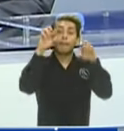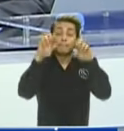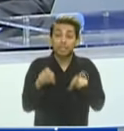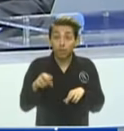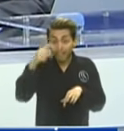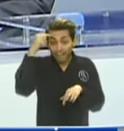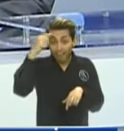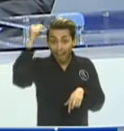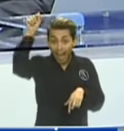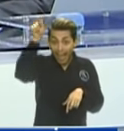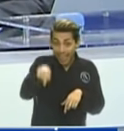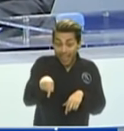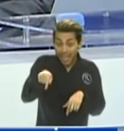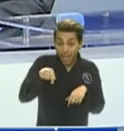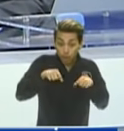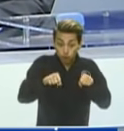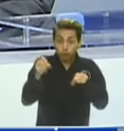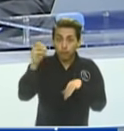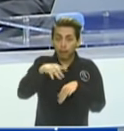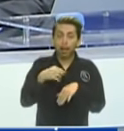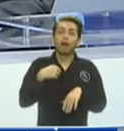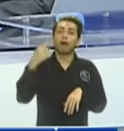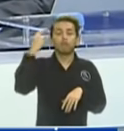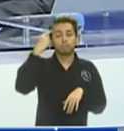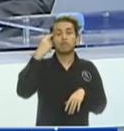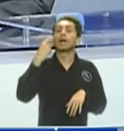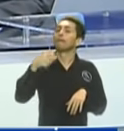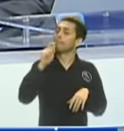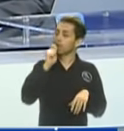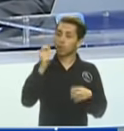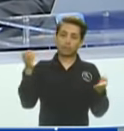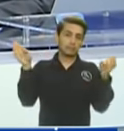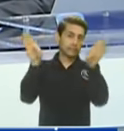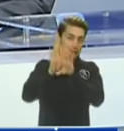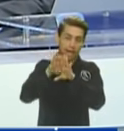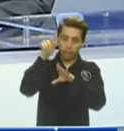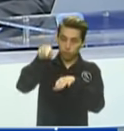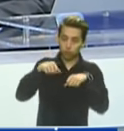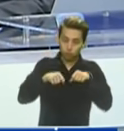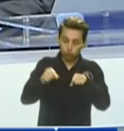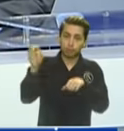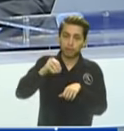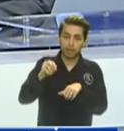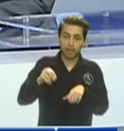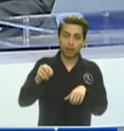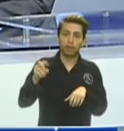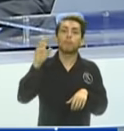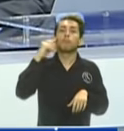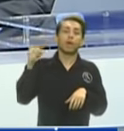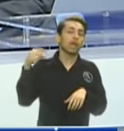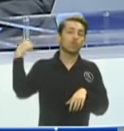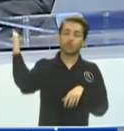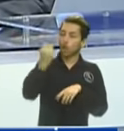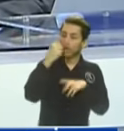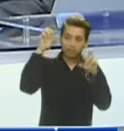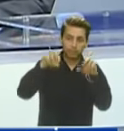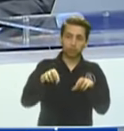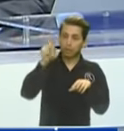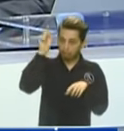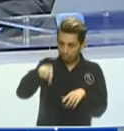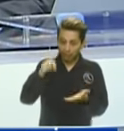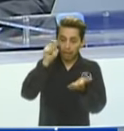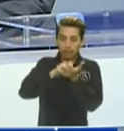decidido cerrar porque le vamos a hacer la prueba a todo el mundo. Los alimentos no se contaminan, pero